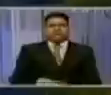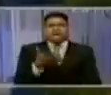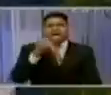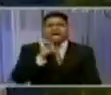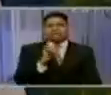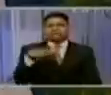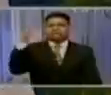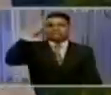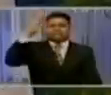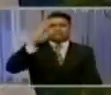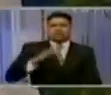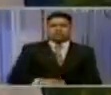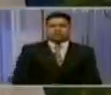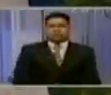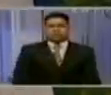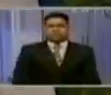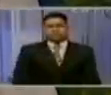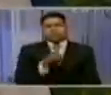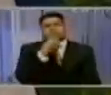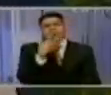Saludos. Bueno,